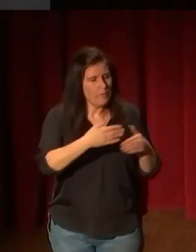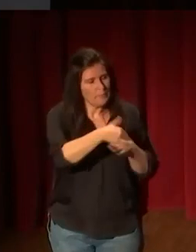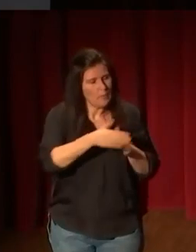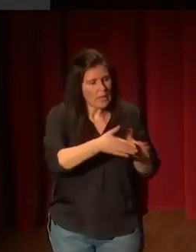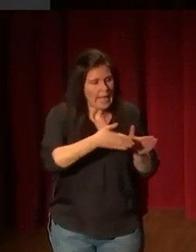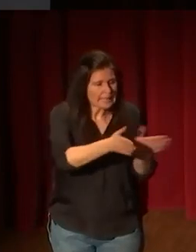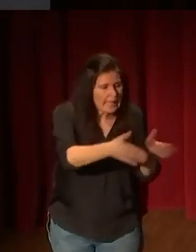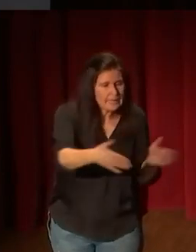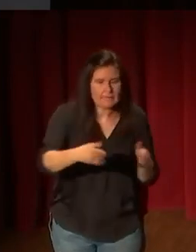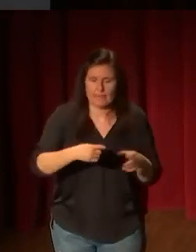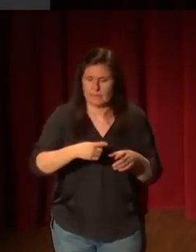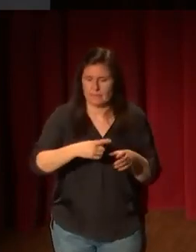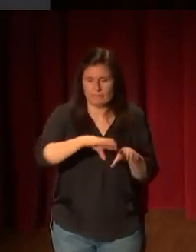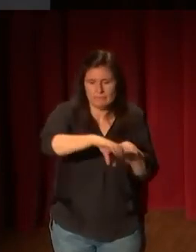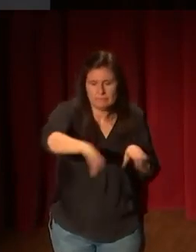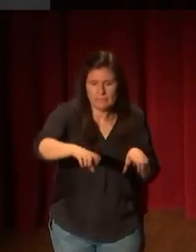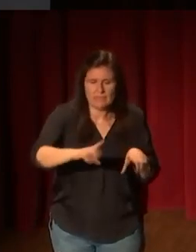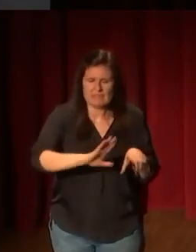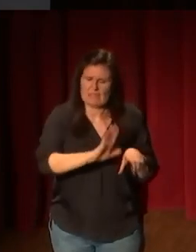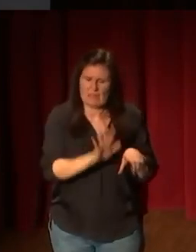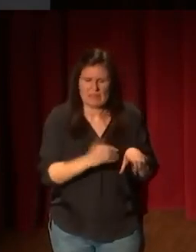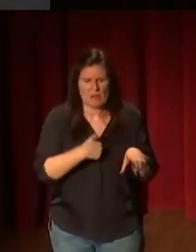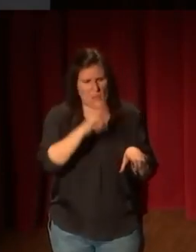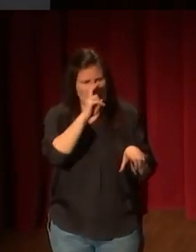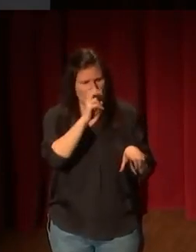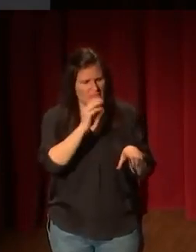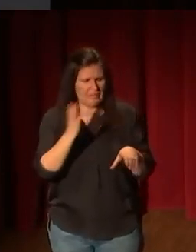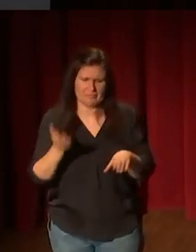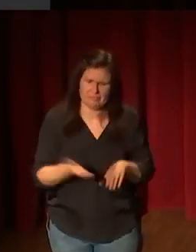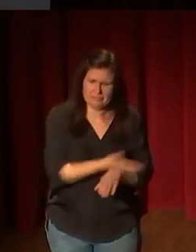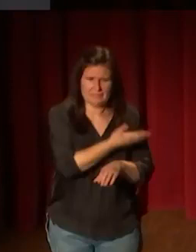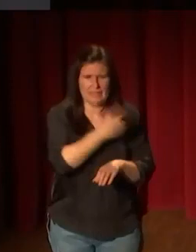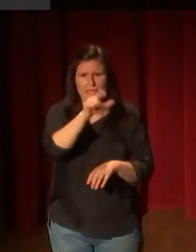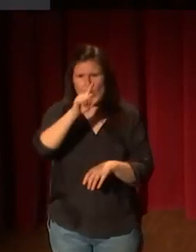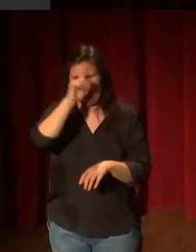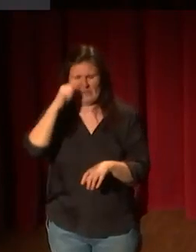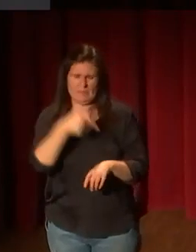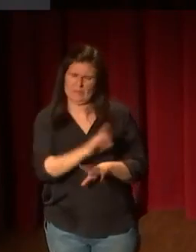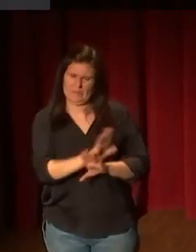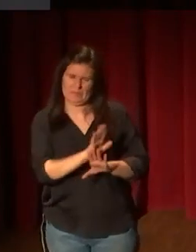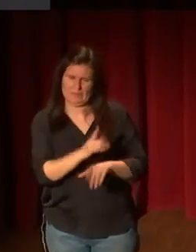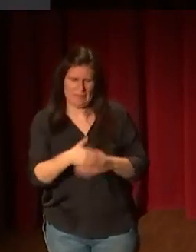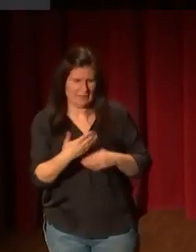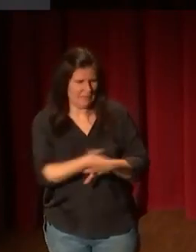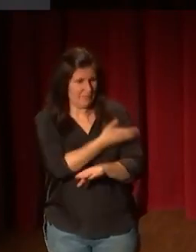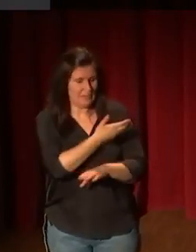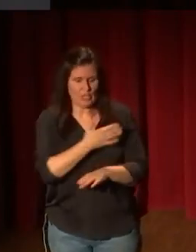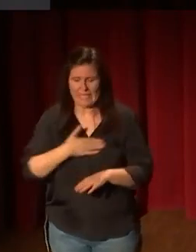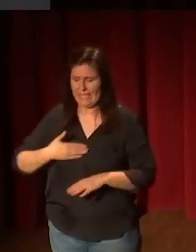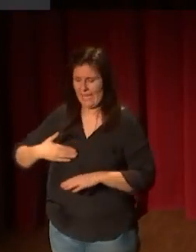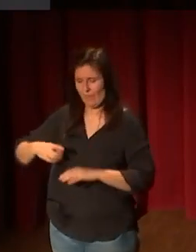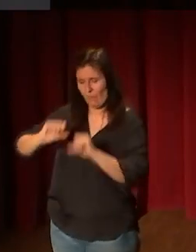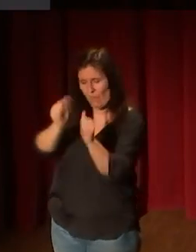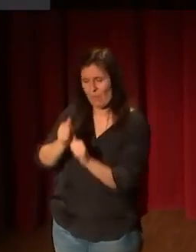independientes está quedándose obsoleta incluso a la vista y leños está clamando por un modelo de plaza más